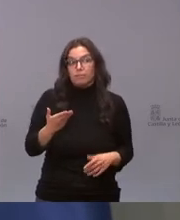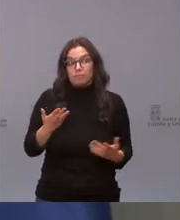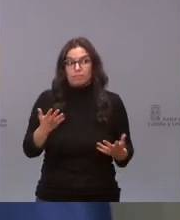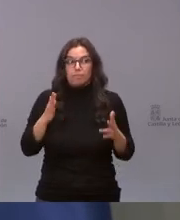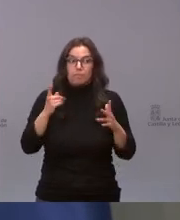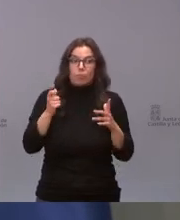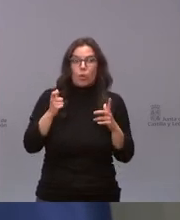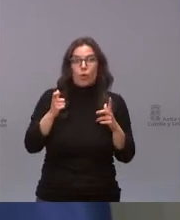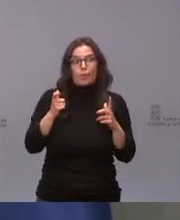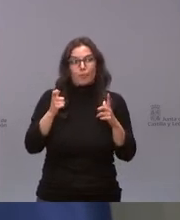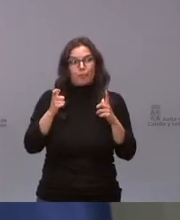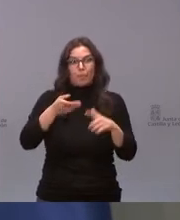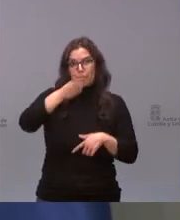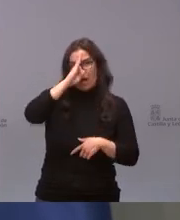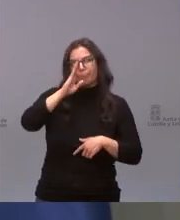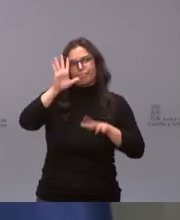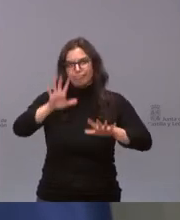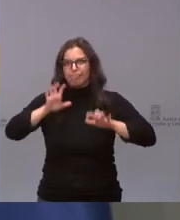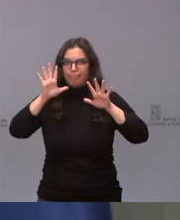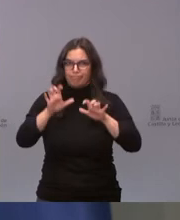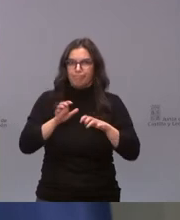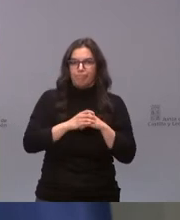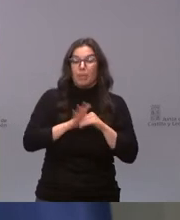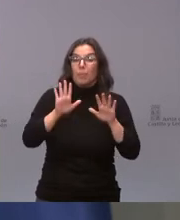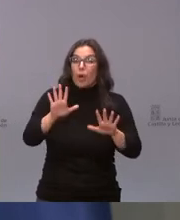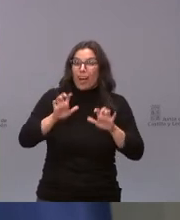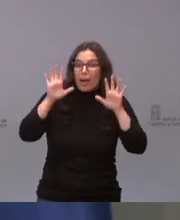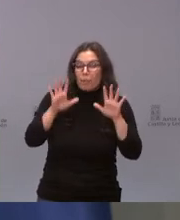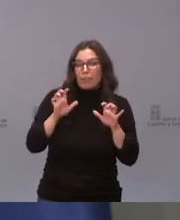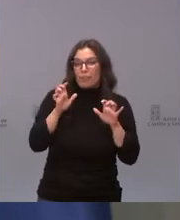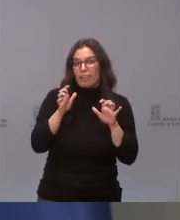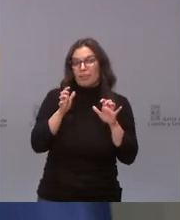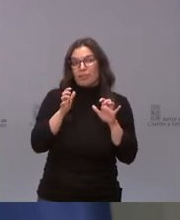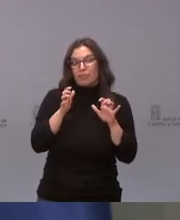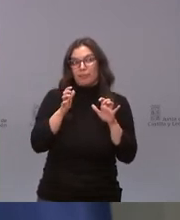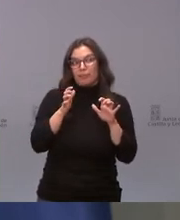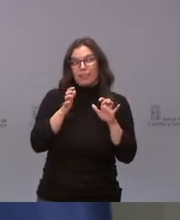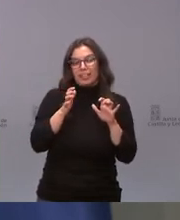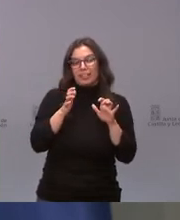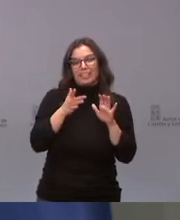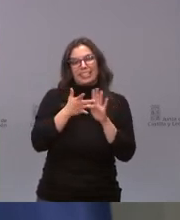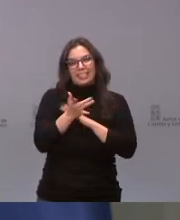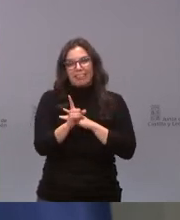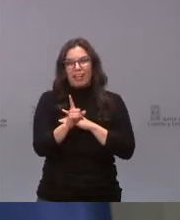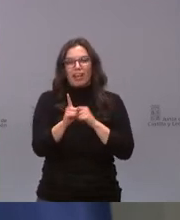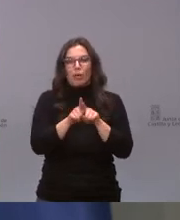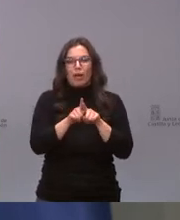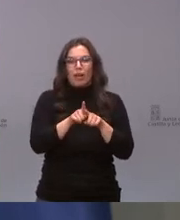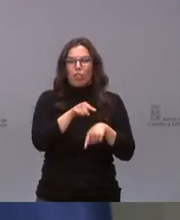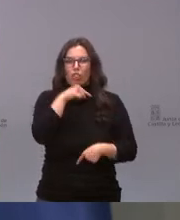aprender de los errores. Pero aprender de los errores no es utilizar el